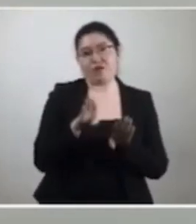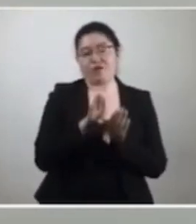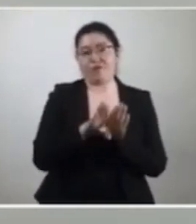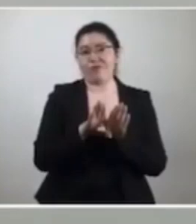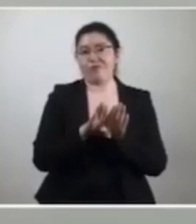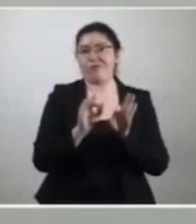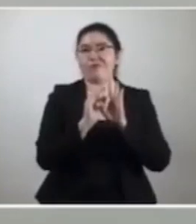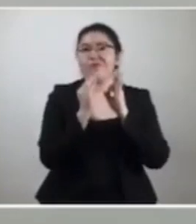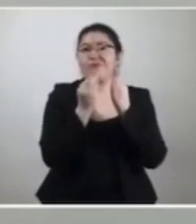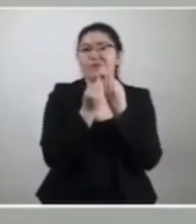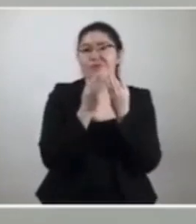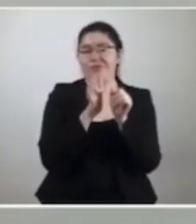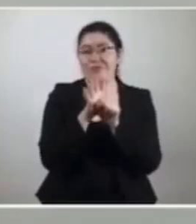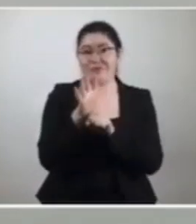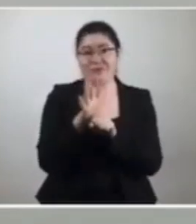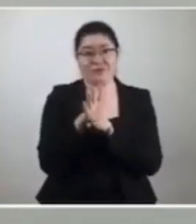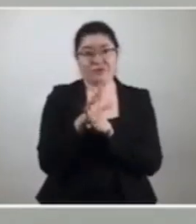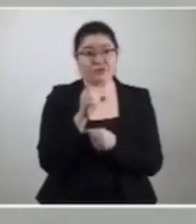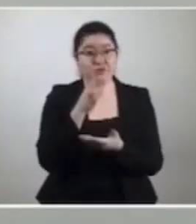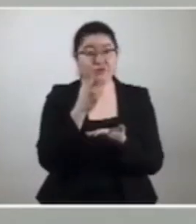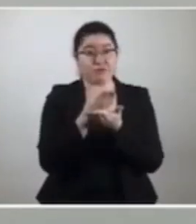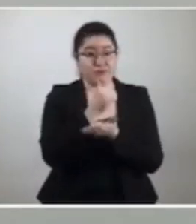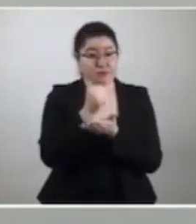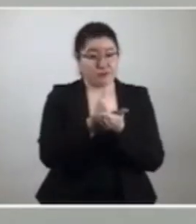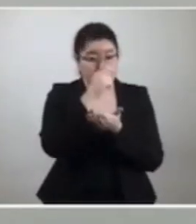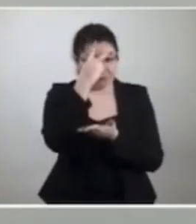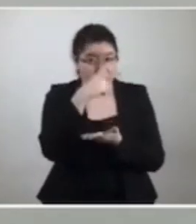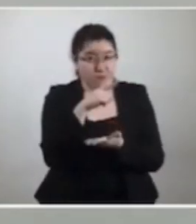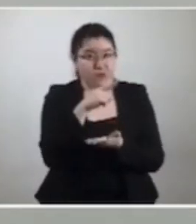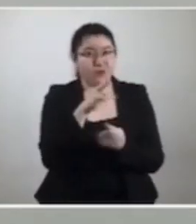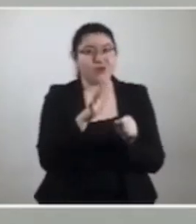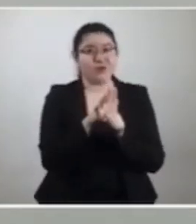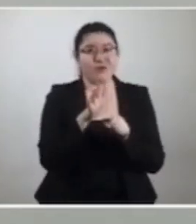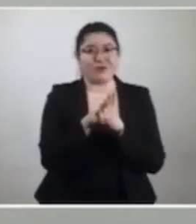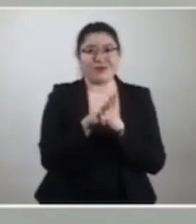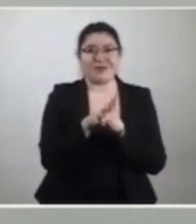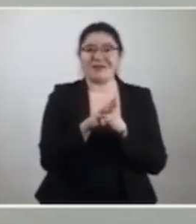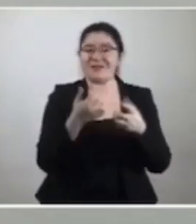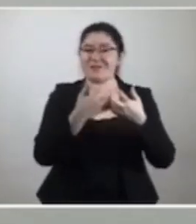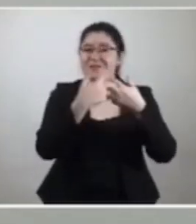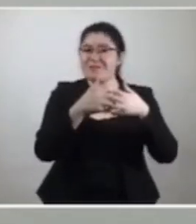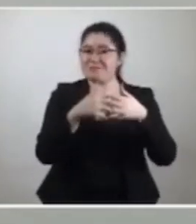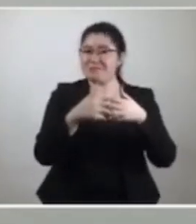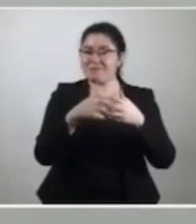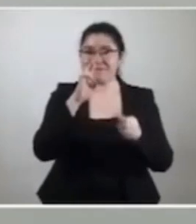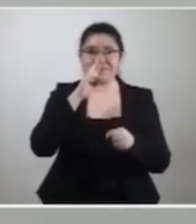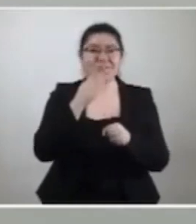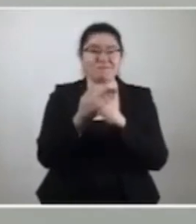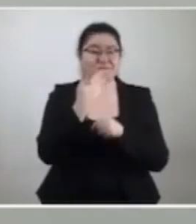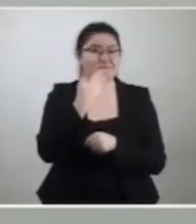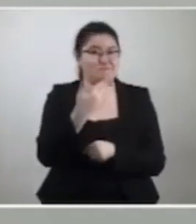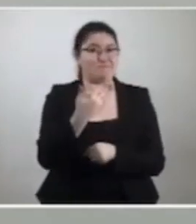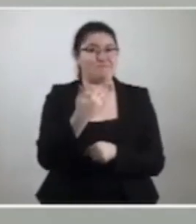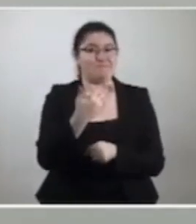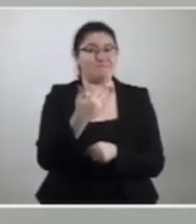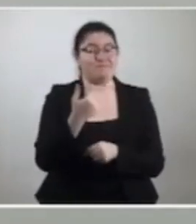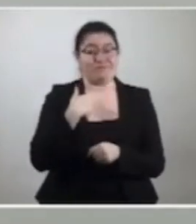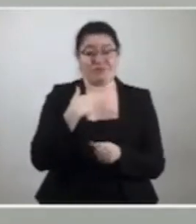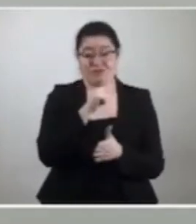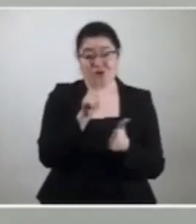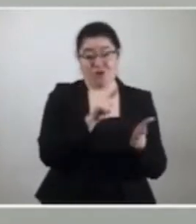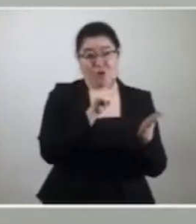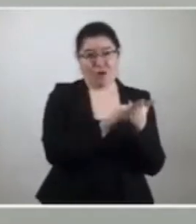esquema de que solo se instalan en la Ciudad de México las empresas socialmente responsables. Y puedo enviar una iniciativa de ley